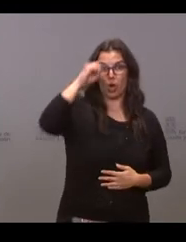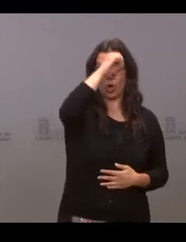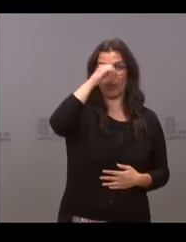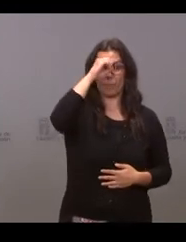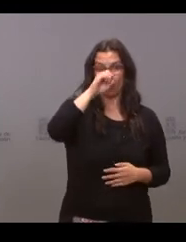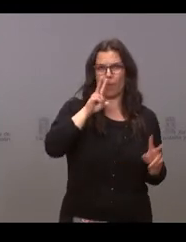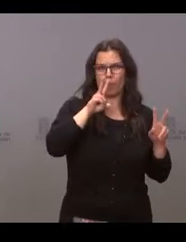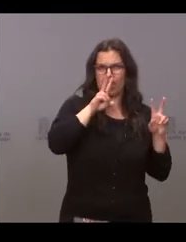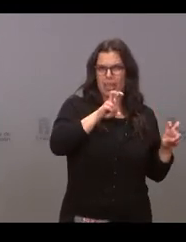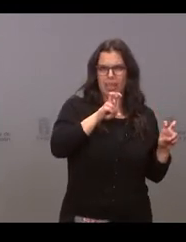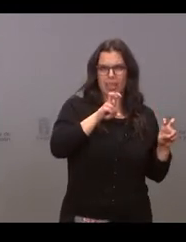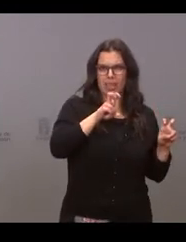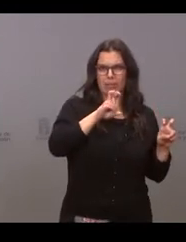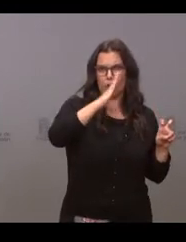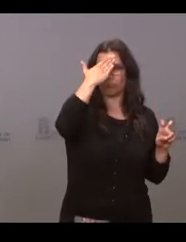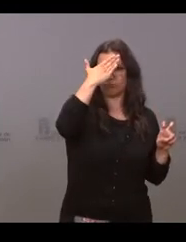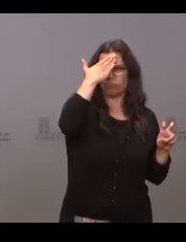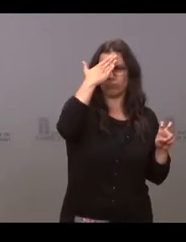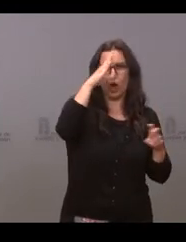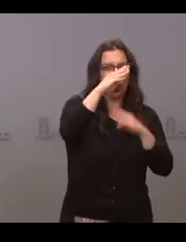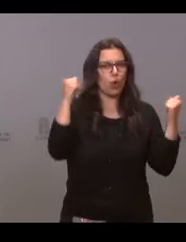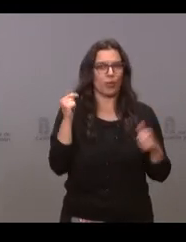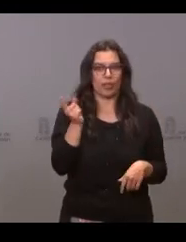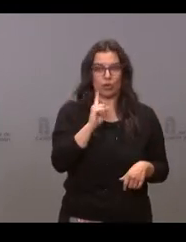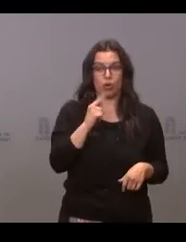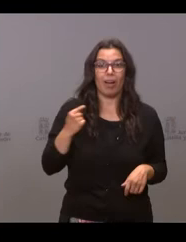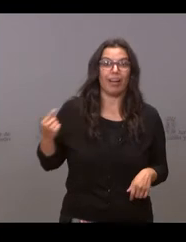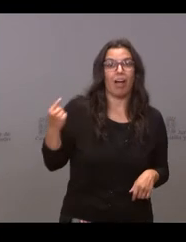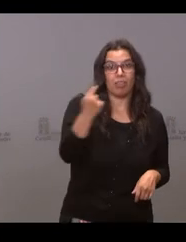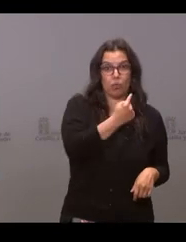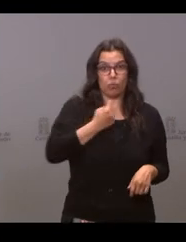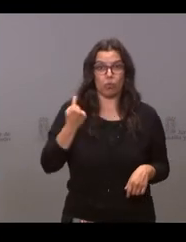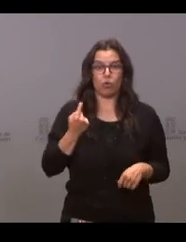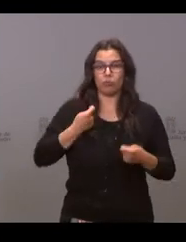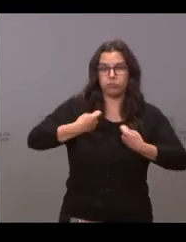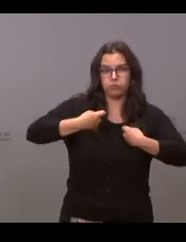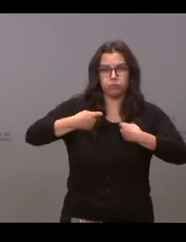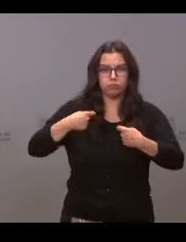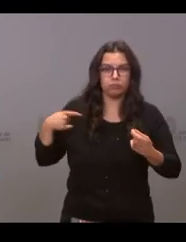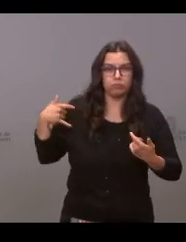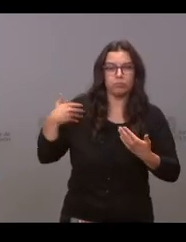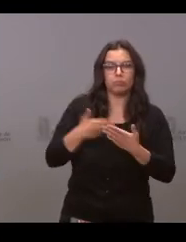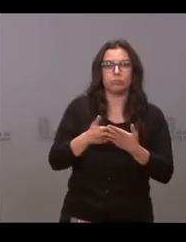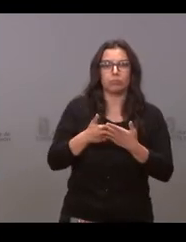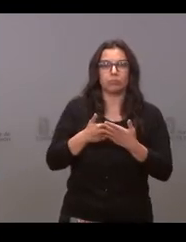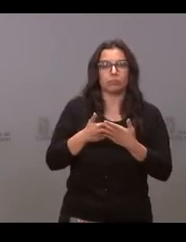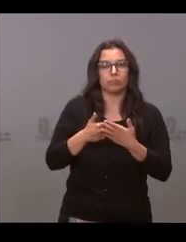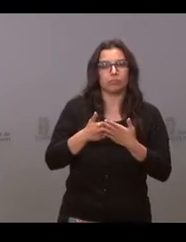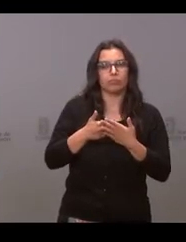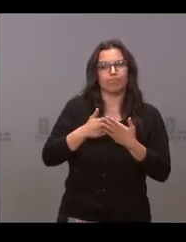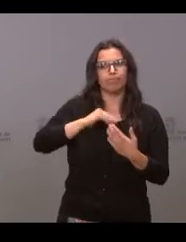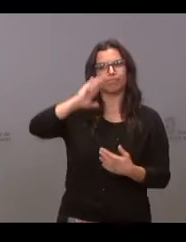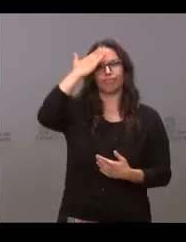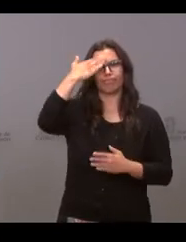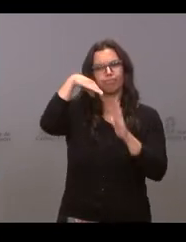olvidemos cada una de las partes que hemos estado en la mesa de negociación hemos partido de una serie de planteamientos